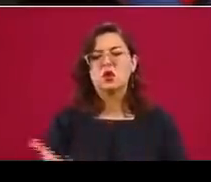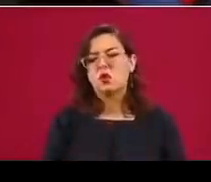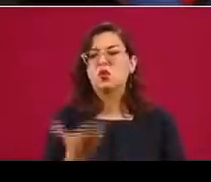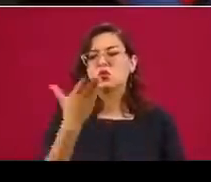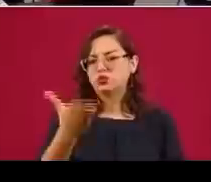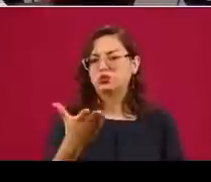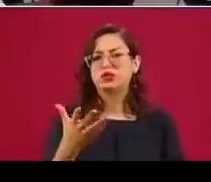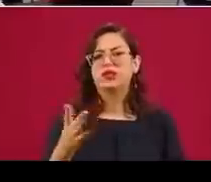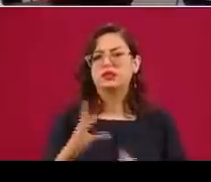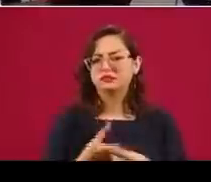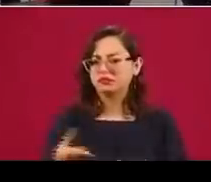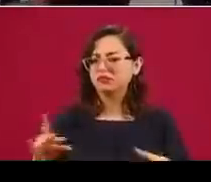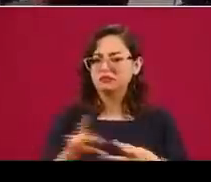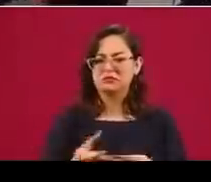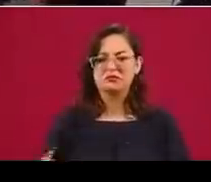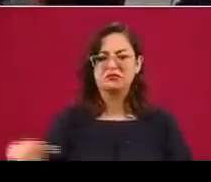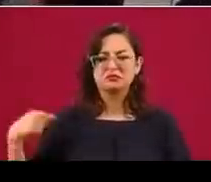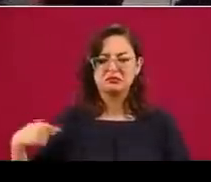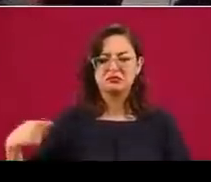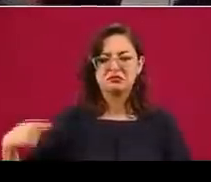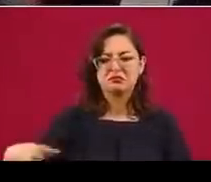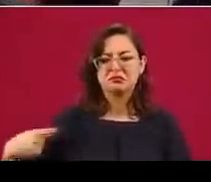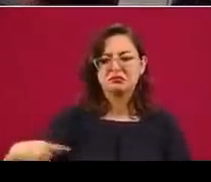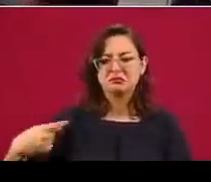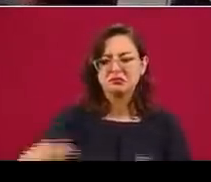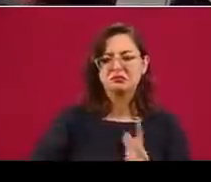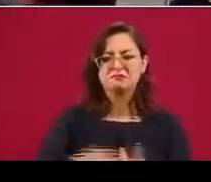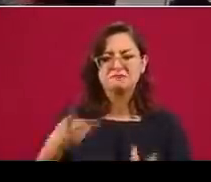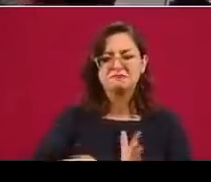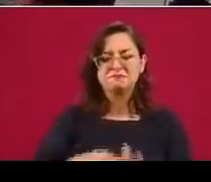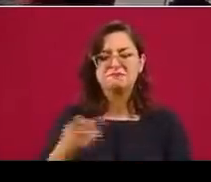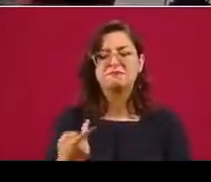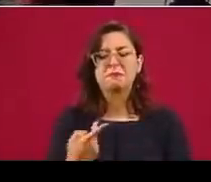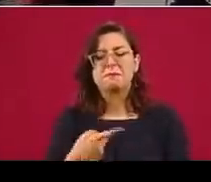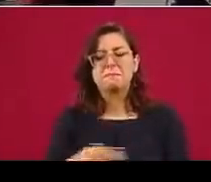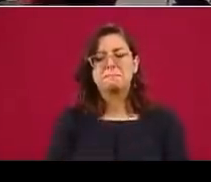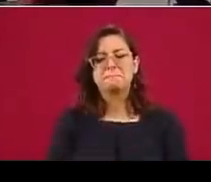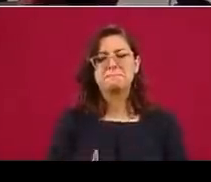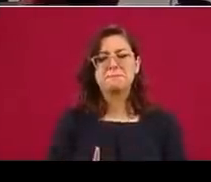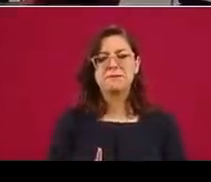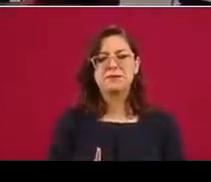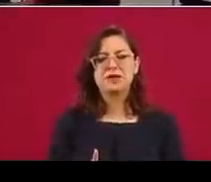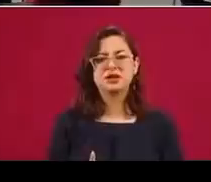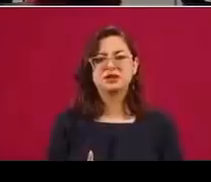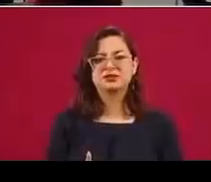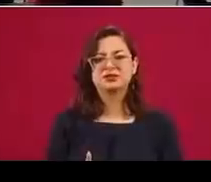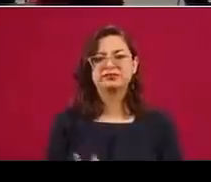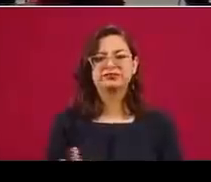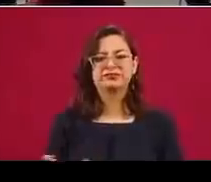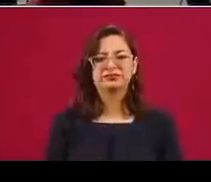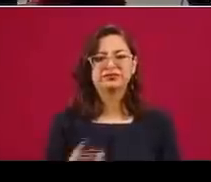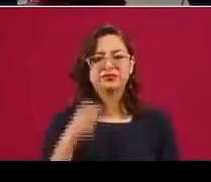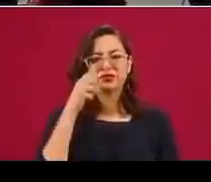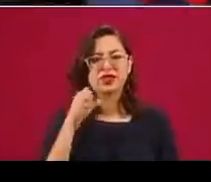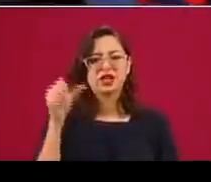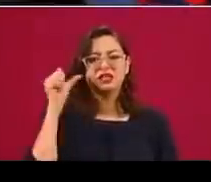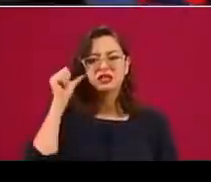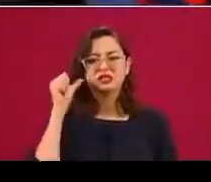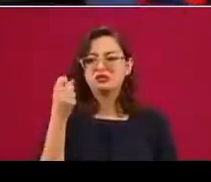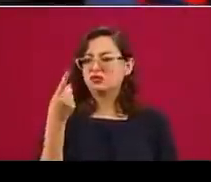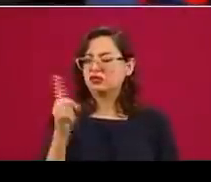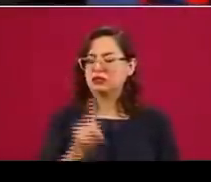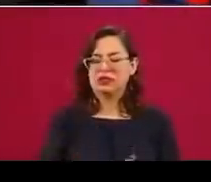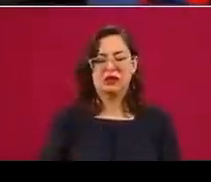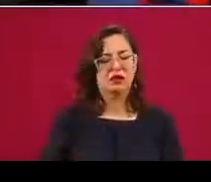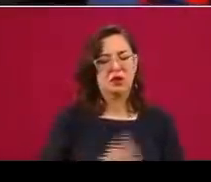todos estos días, el día de ayer también. Sin embargo, a diferencia y de ayer, que fue un día muy